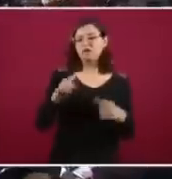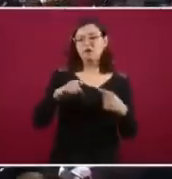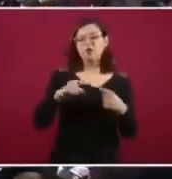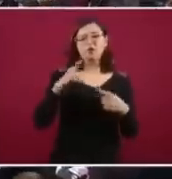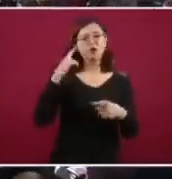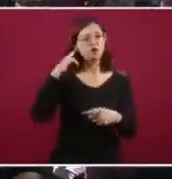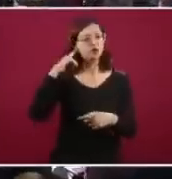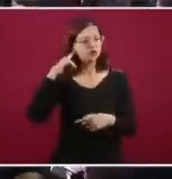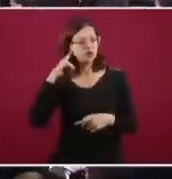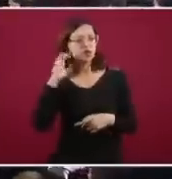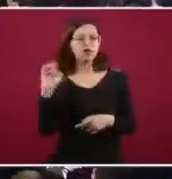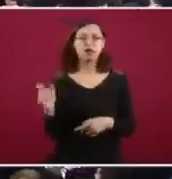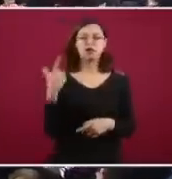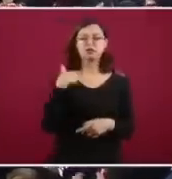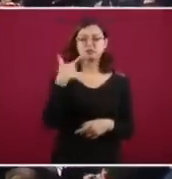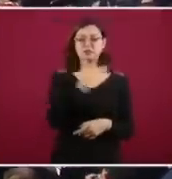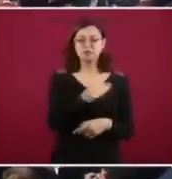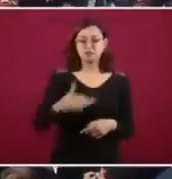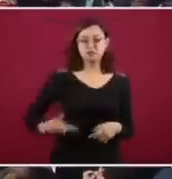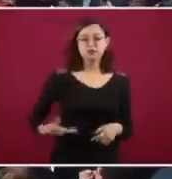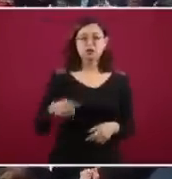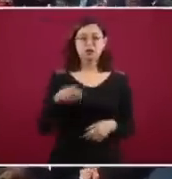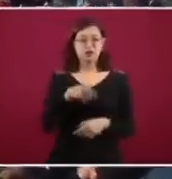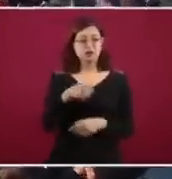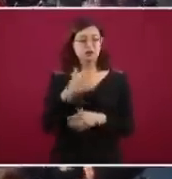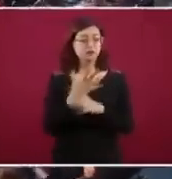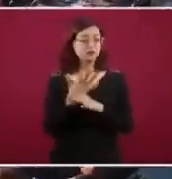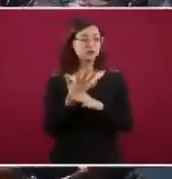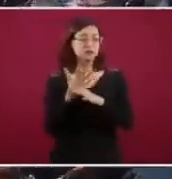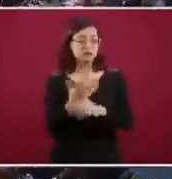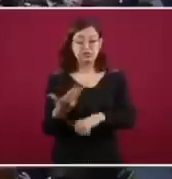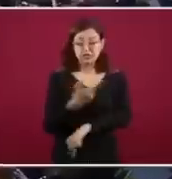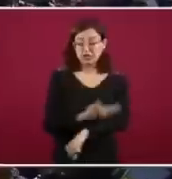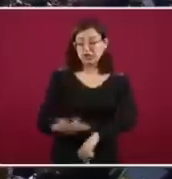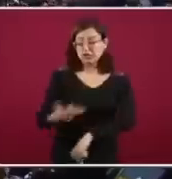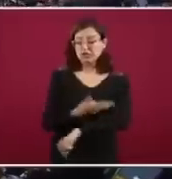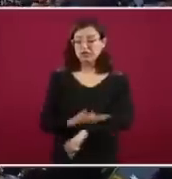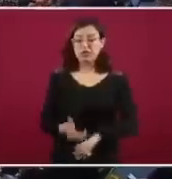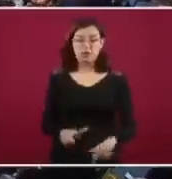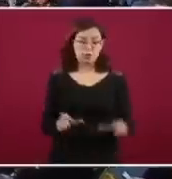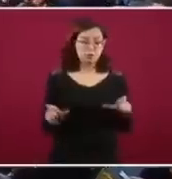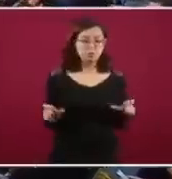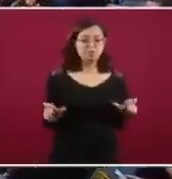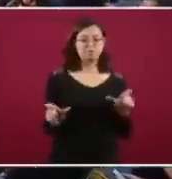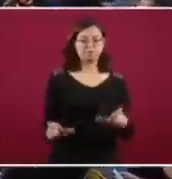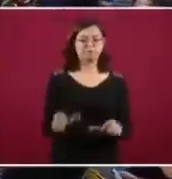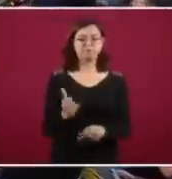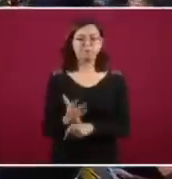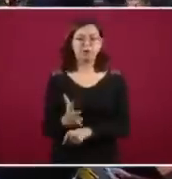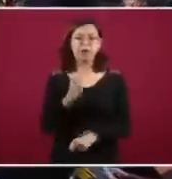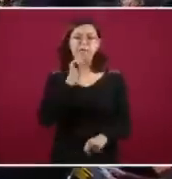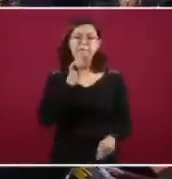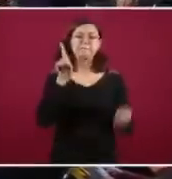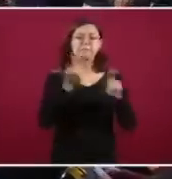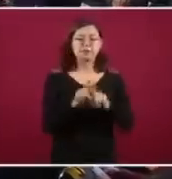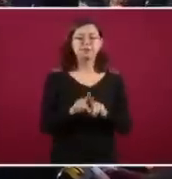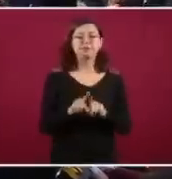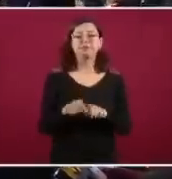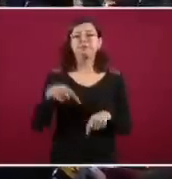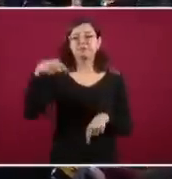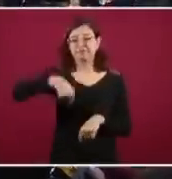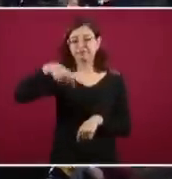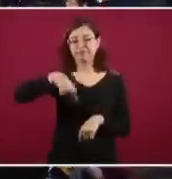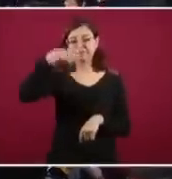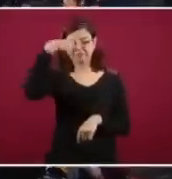que el expresidente, según estos audios, organiza bloqueos y también organiza desde aquí pues que no llegue comida